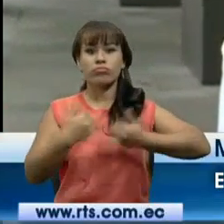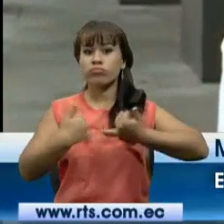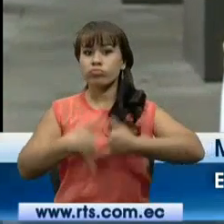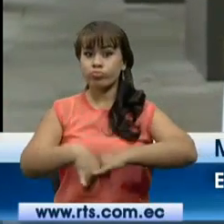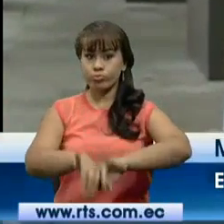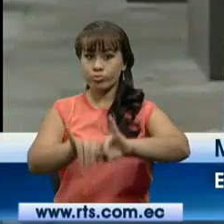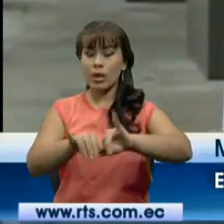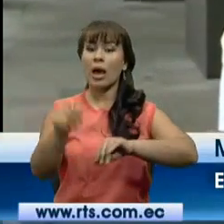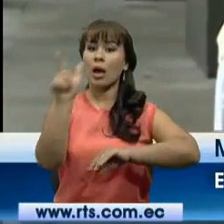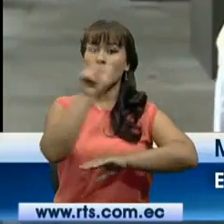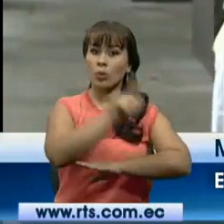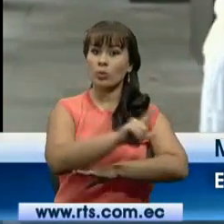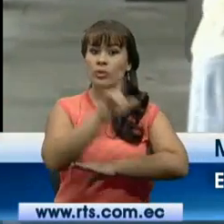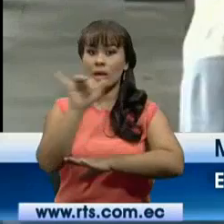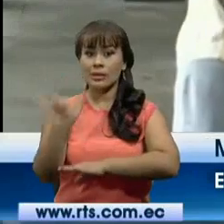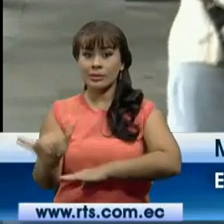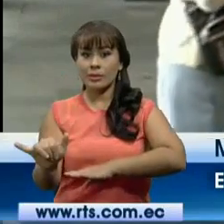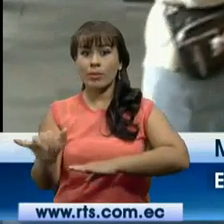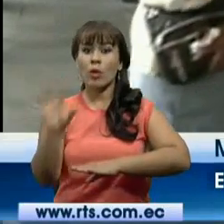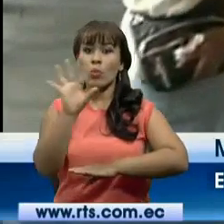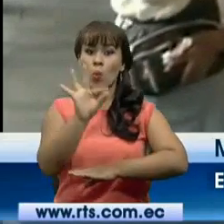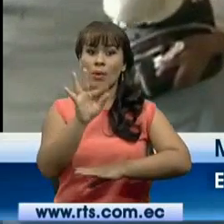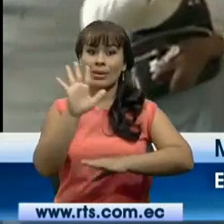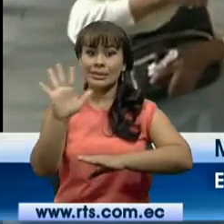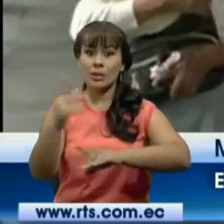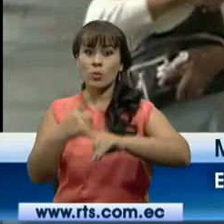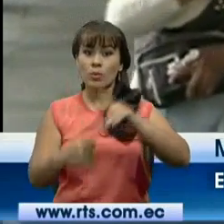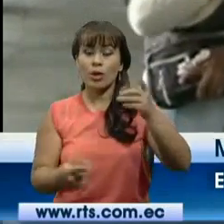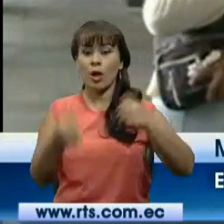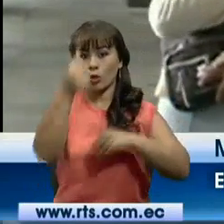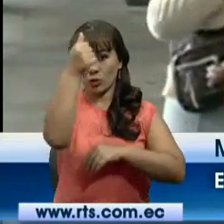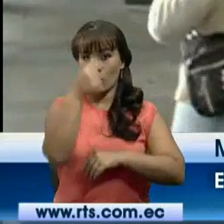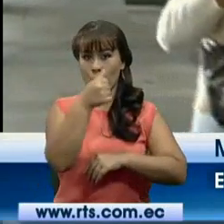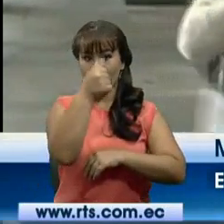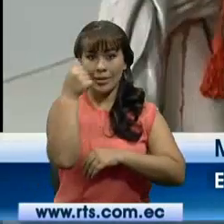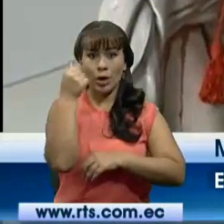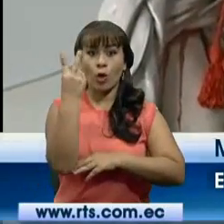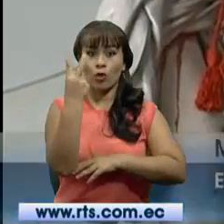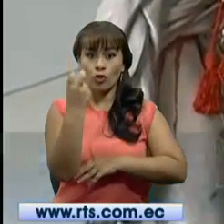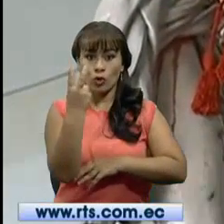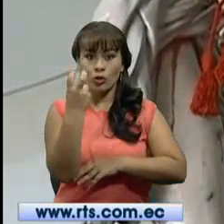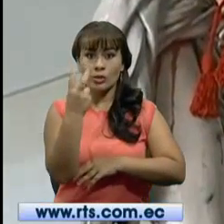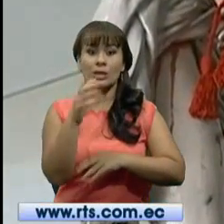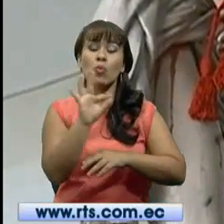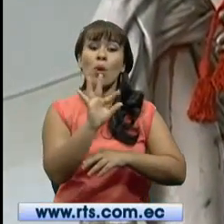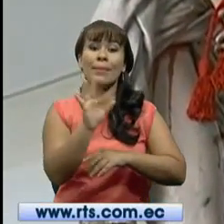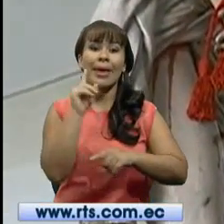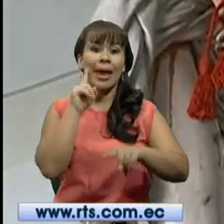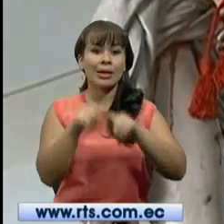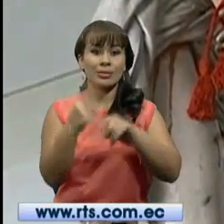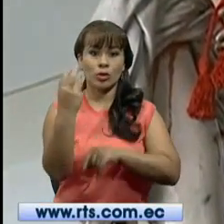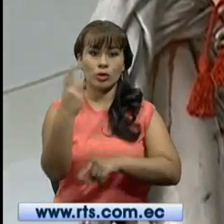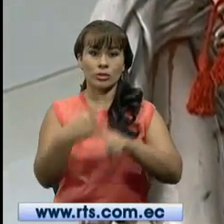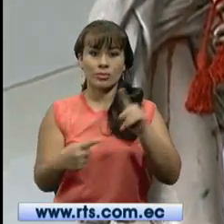ininterrumpidos, de lunes a sábado de 9 a 5 y media y los domingos de 9 a 12 y media. Informó Héctor Romero.